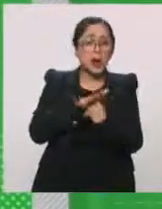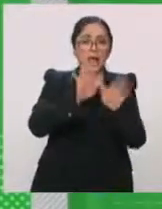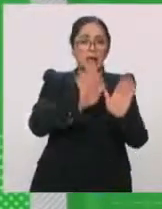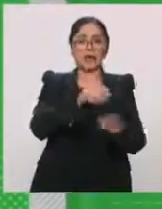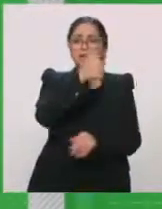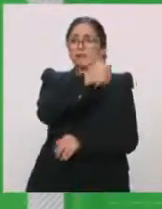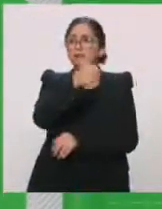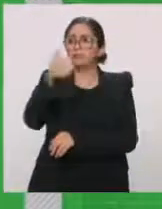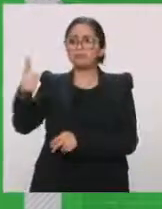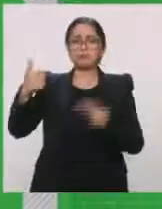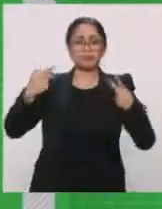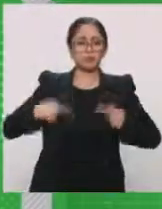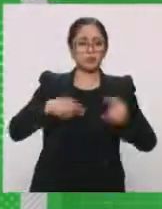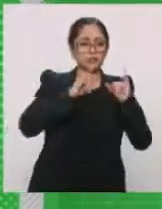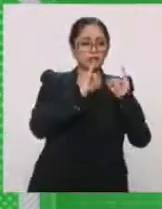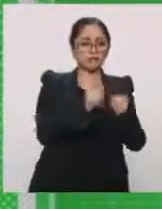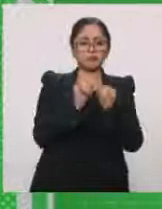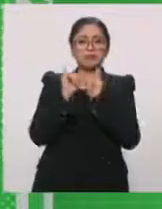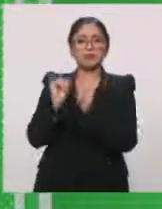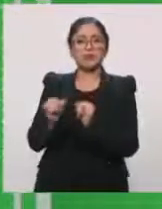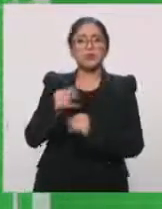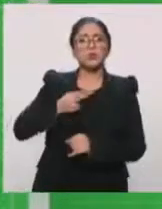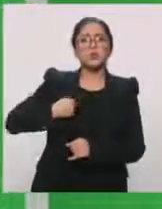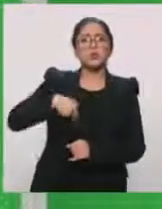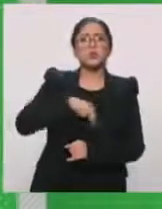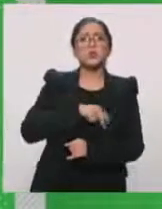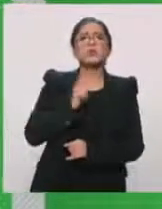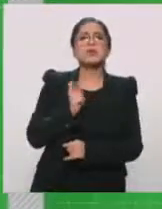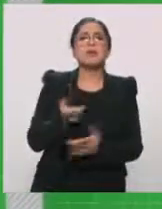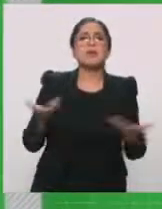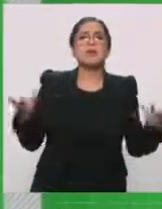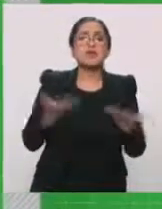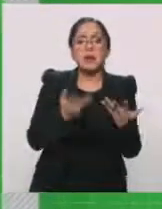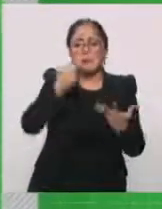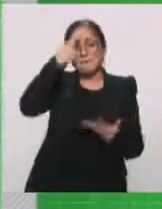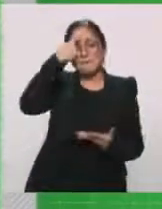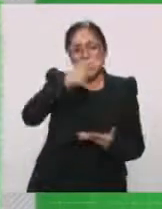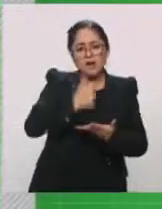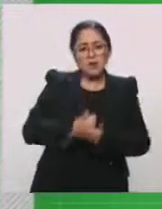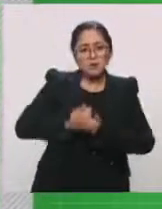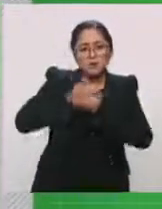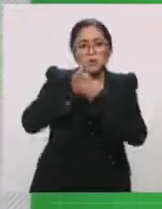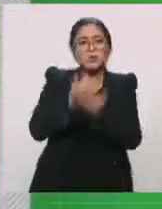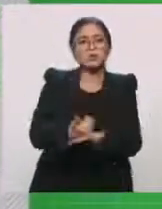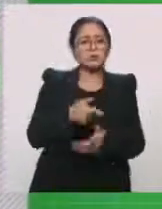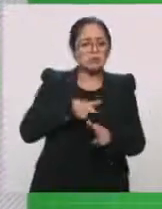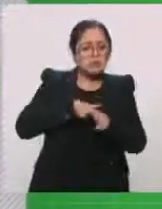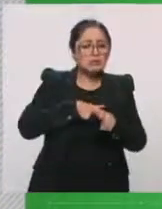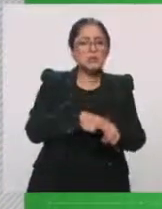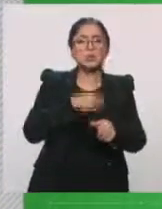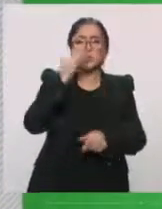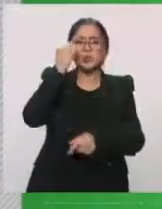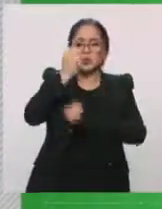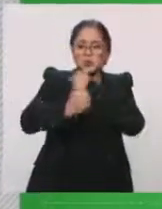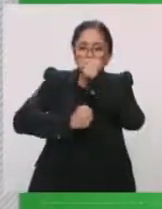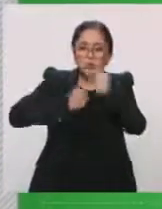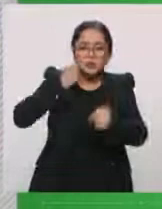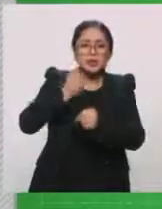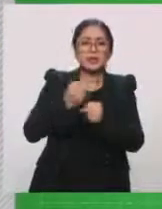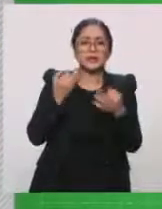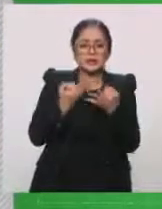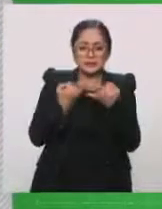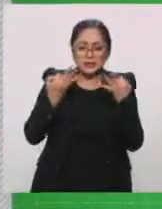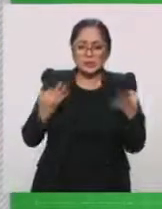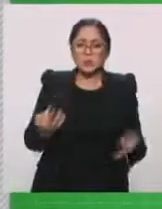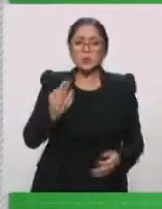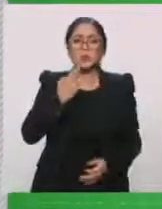individual, como ciudadanos, ¿qué podemos hacer pues para contribuir a que permanezcan por mucho tiempo los suelos de conservación de la Ciudad